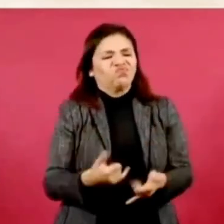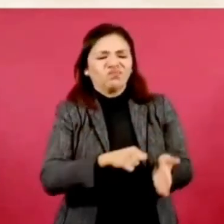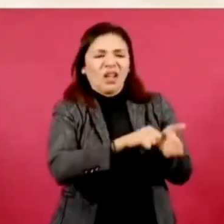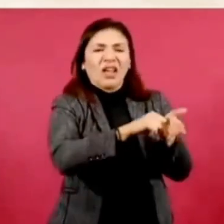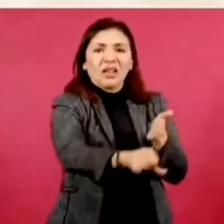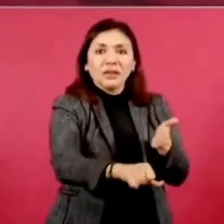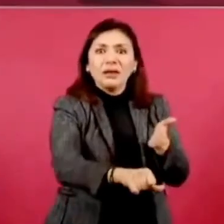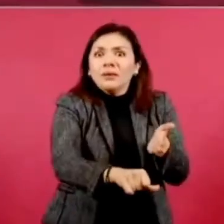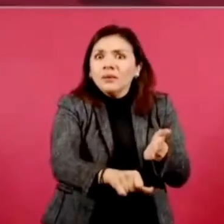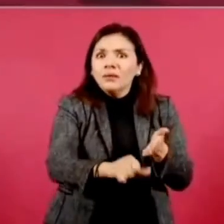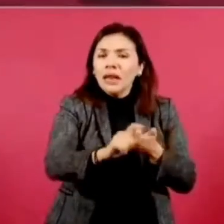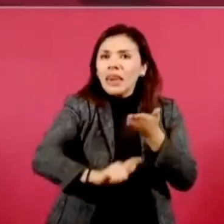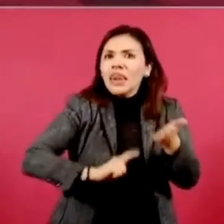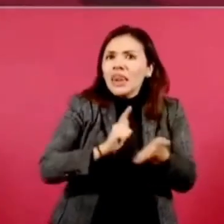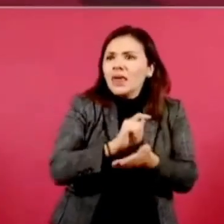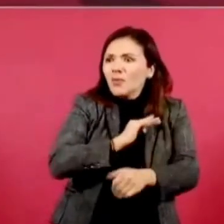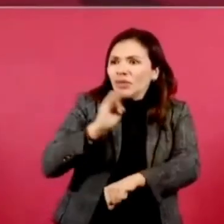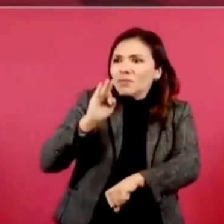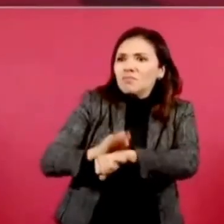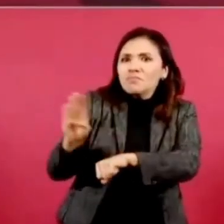una ley que beneficia al pueblo,